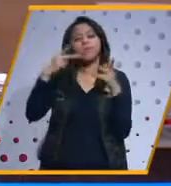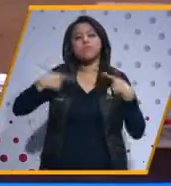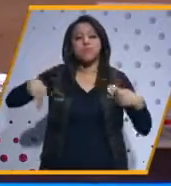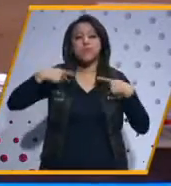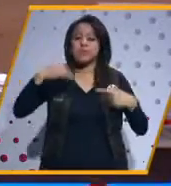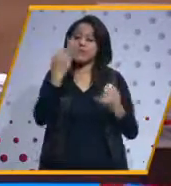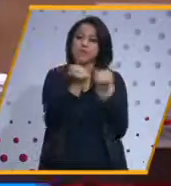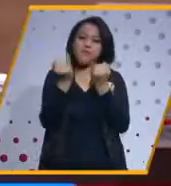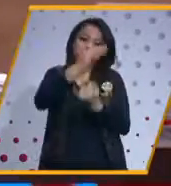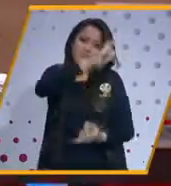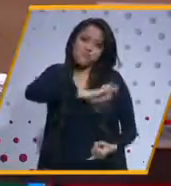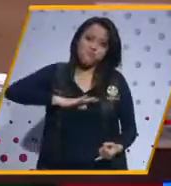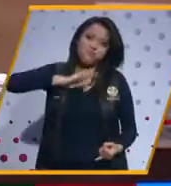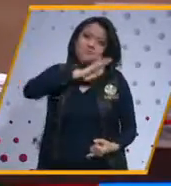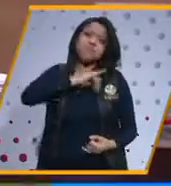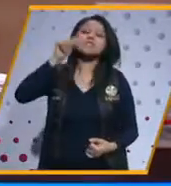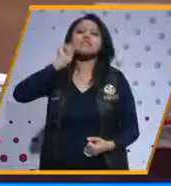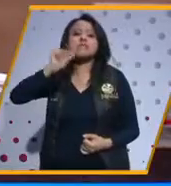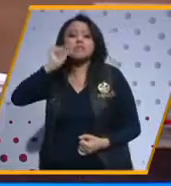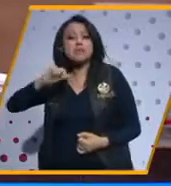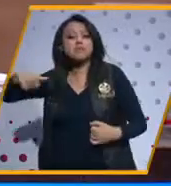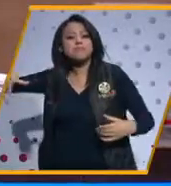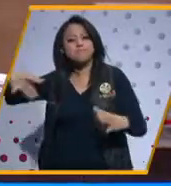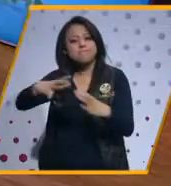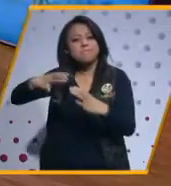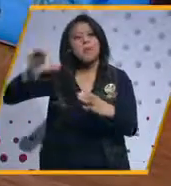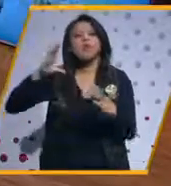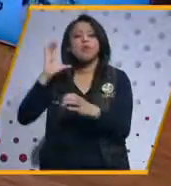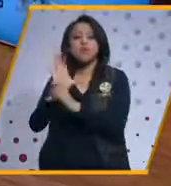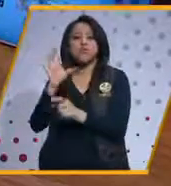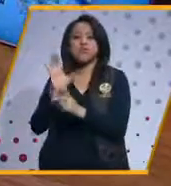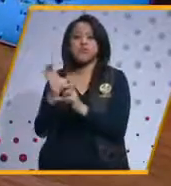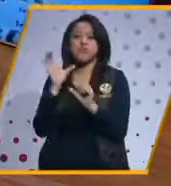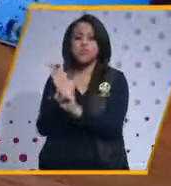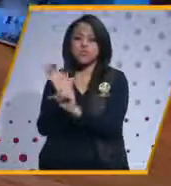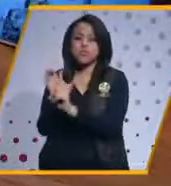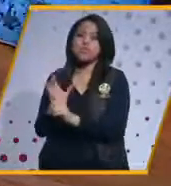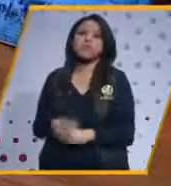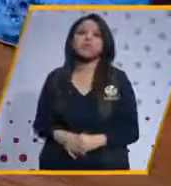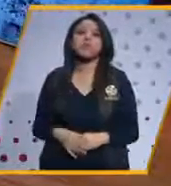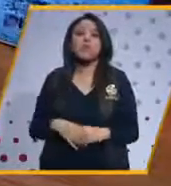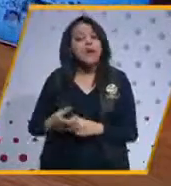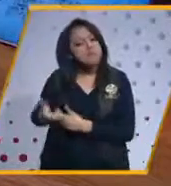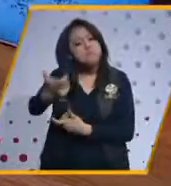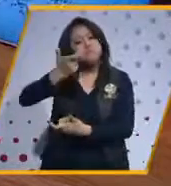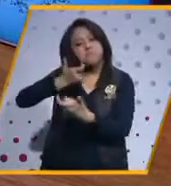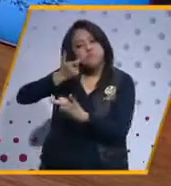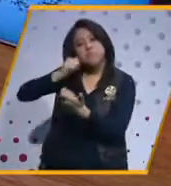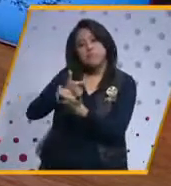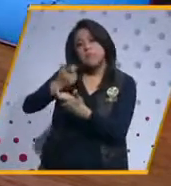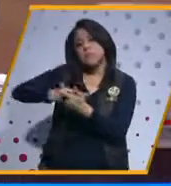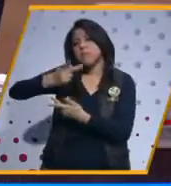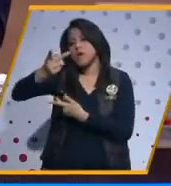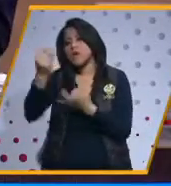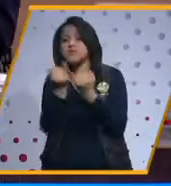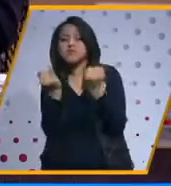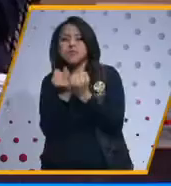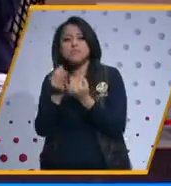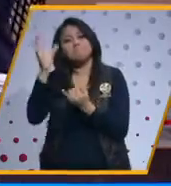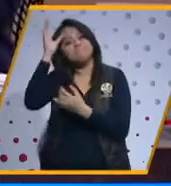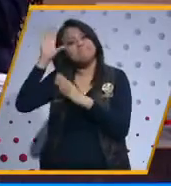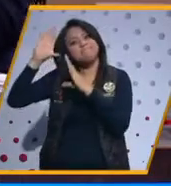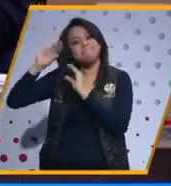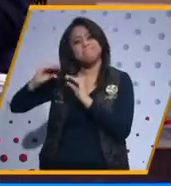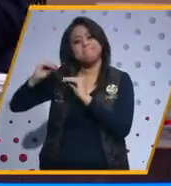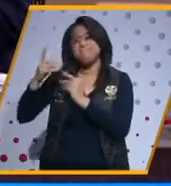ustedes por seguirse cuidando entre ustedes. Felicidades, eso me gusta. Gracias. Ahorro, me prestas, me das dinero. El colchón no genera eso. Y si